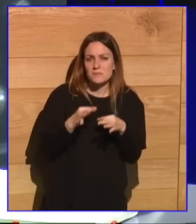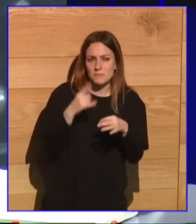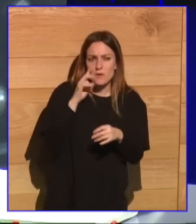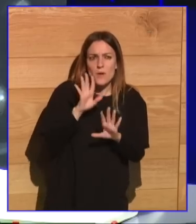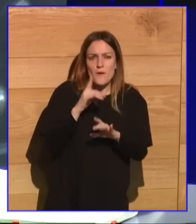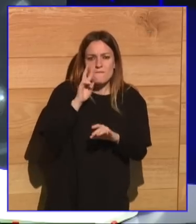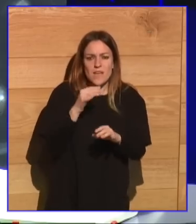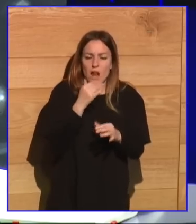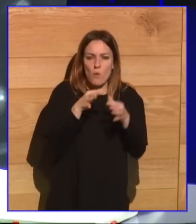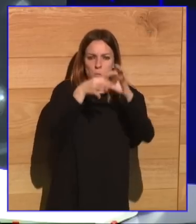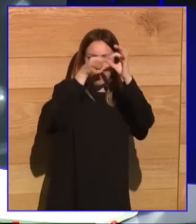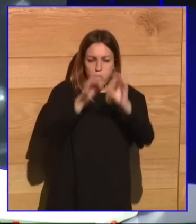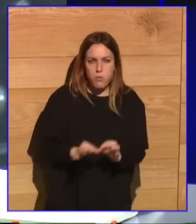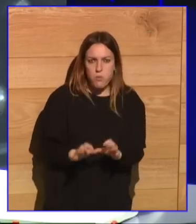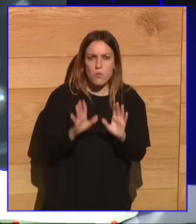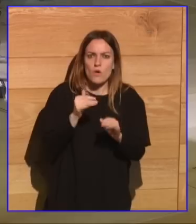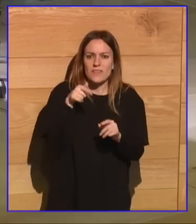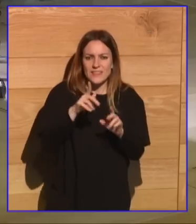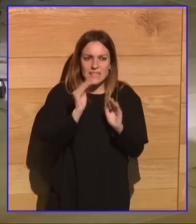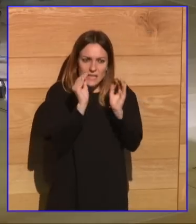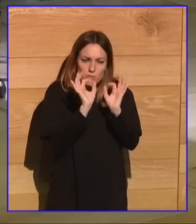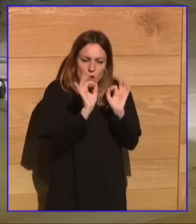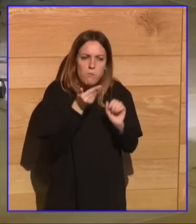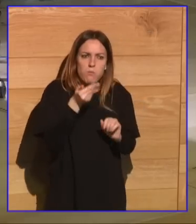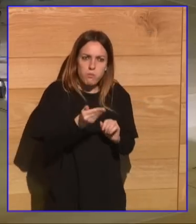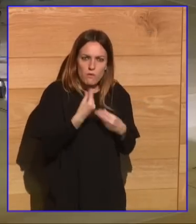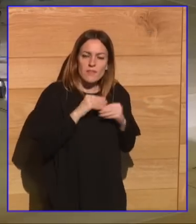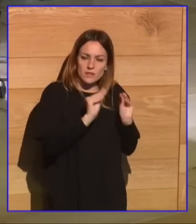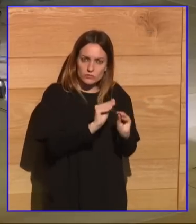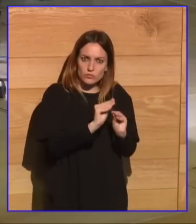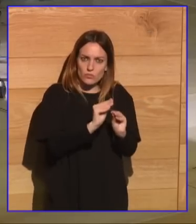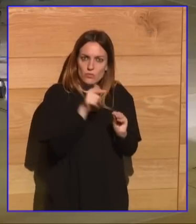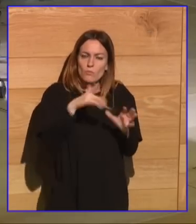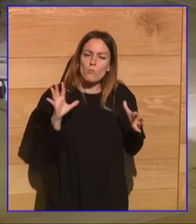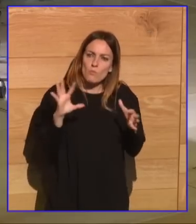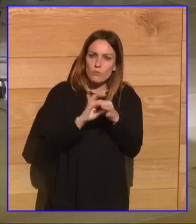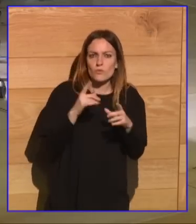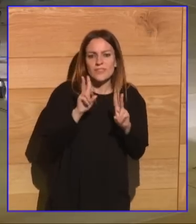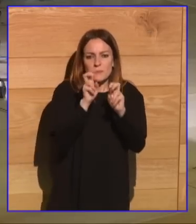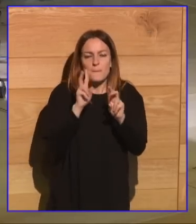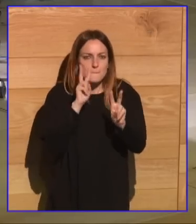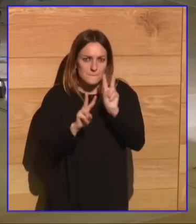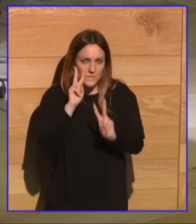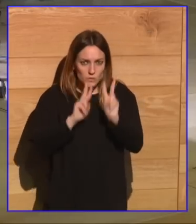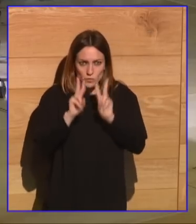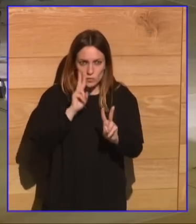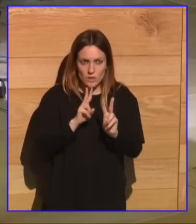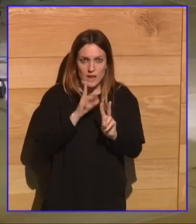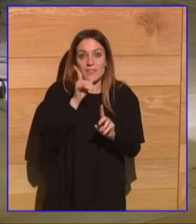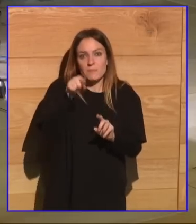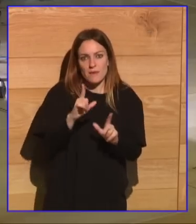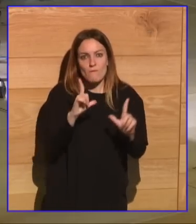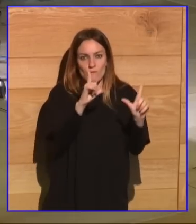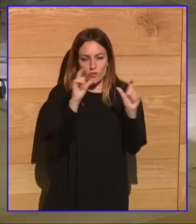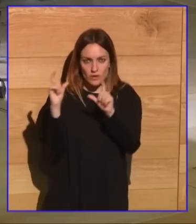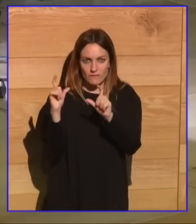cierta coherencia durante la etapa dorada de su vida que tiene mucho que ver con lo visual y que tiene mucho que ver nuevamente con la